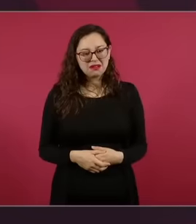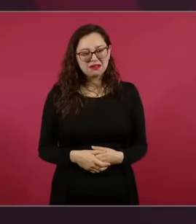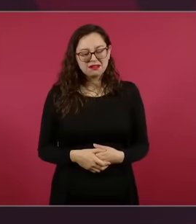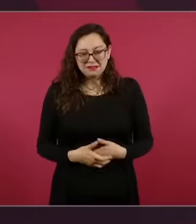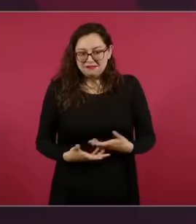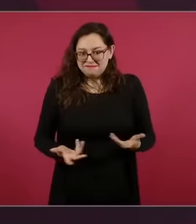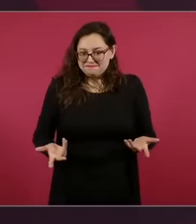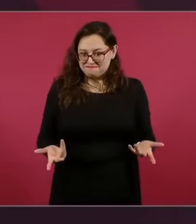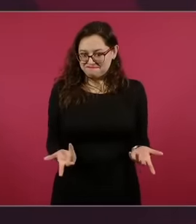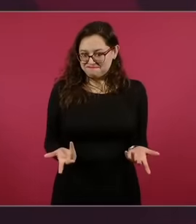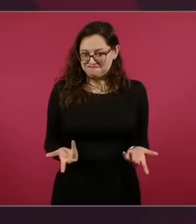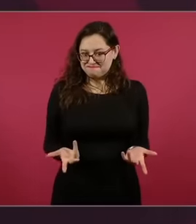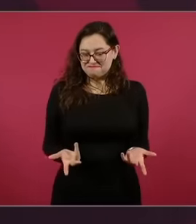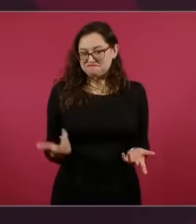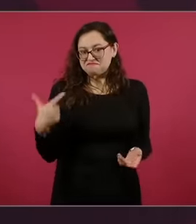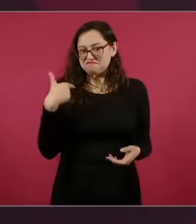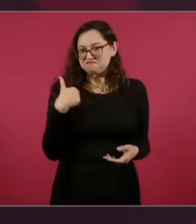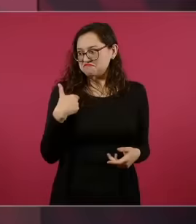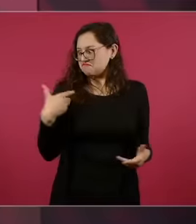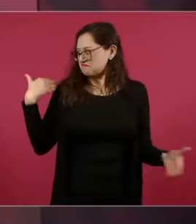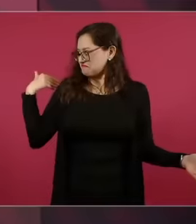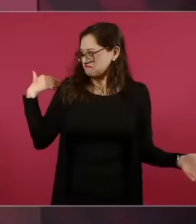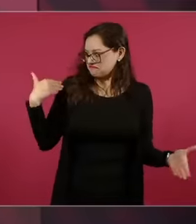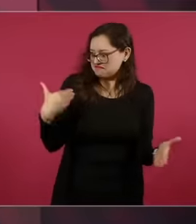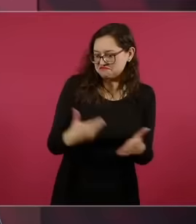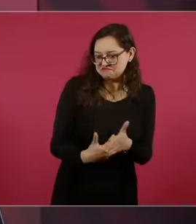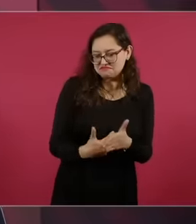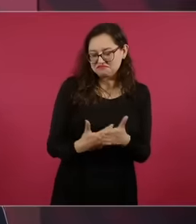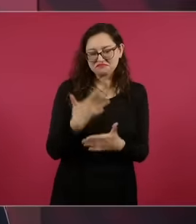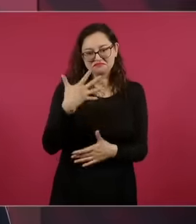no se